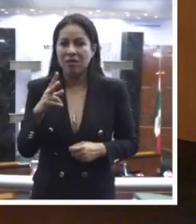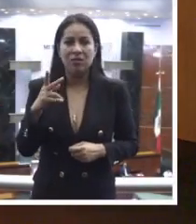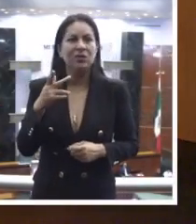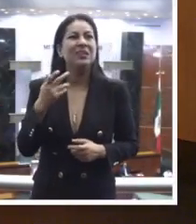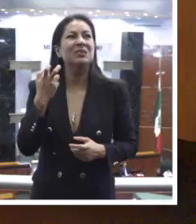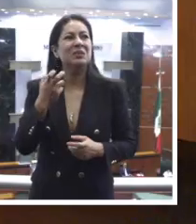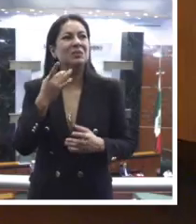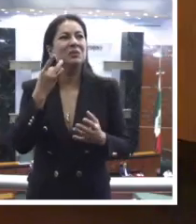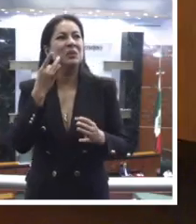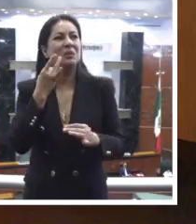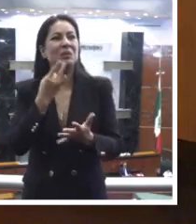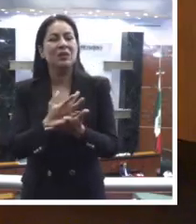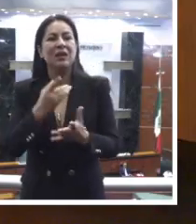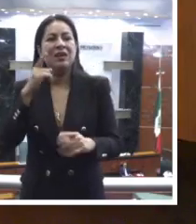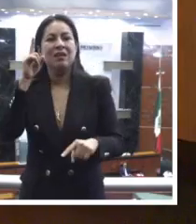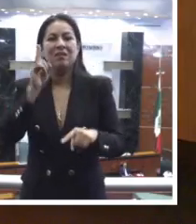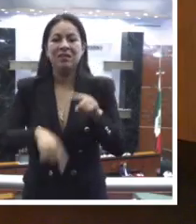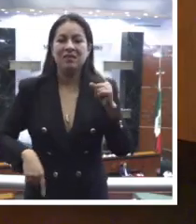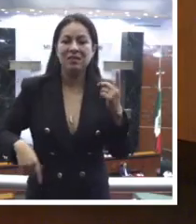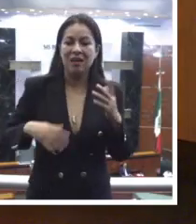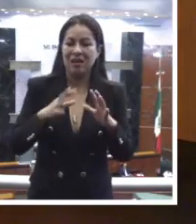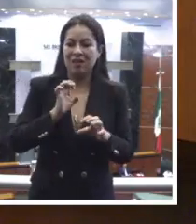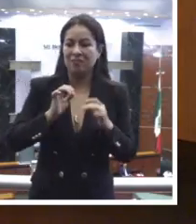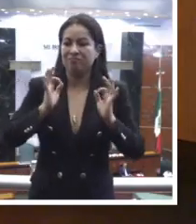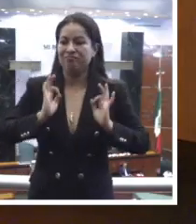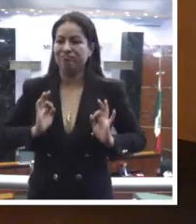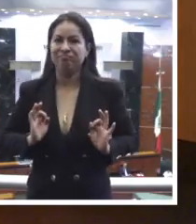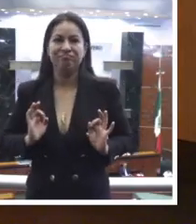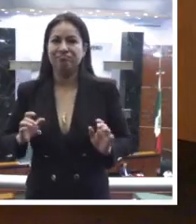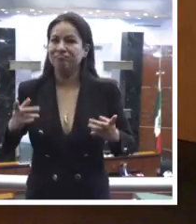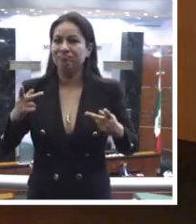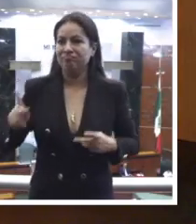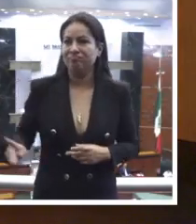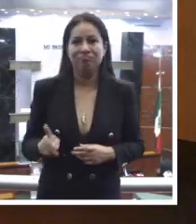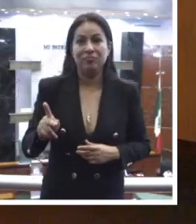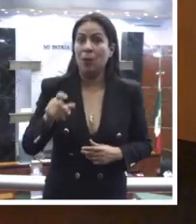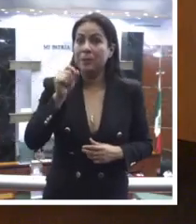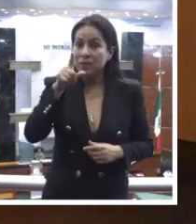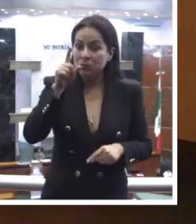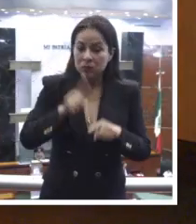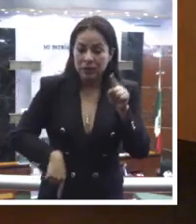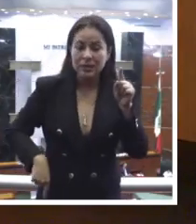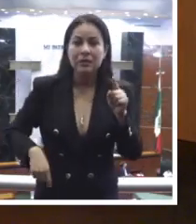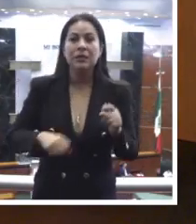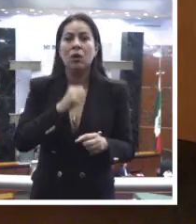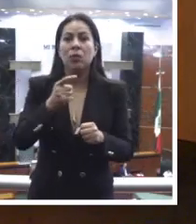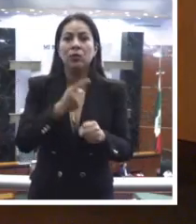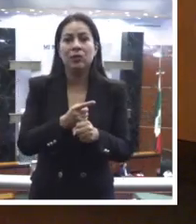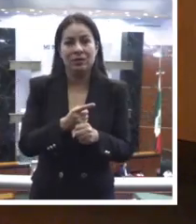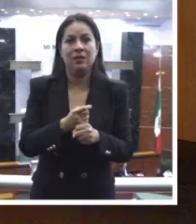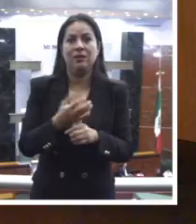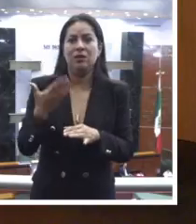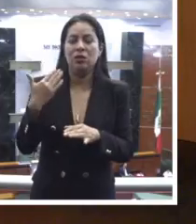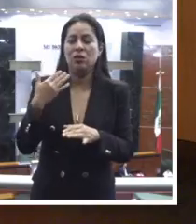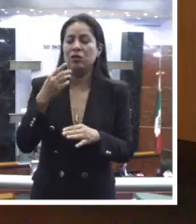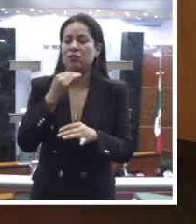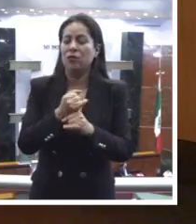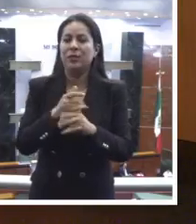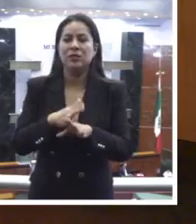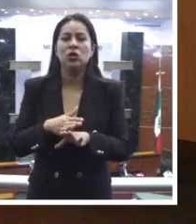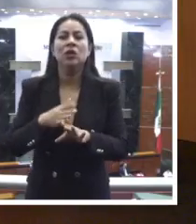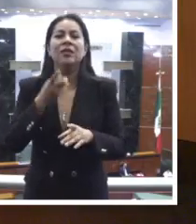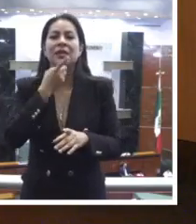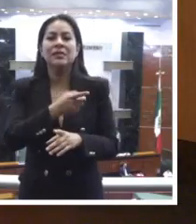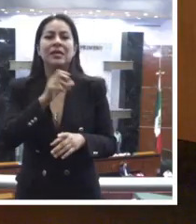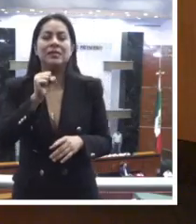no solo afectan el bienestar de la población, sino también su dignidad y sus oportunidades. Según datos recientes del Coneval,